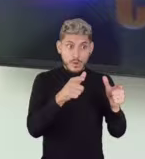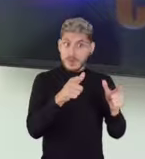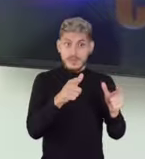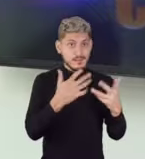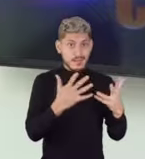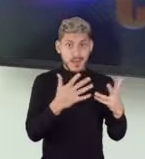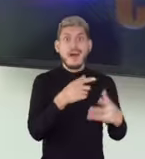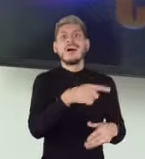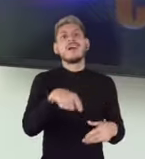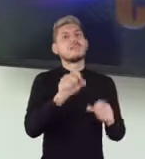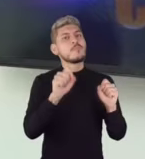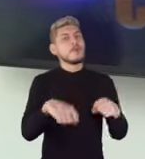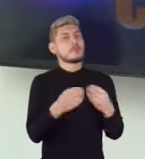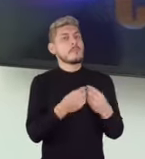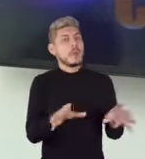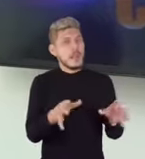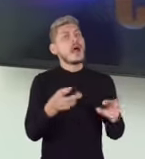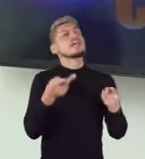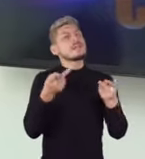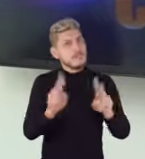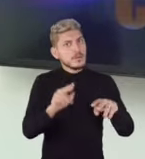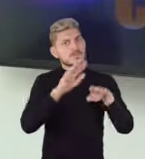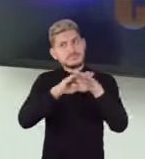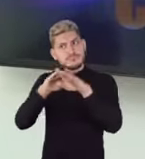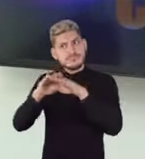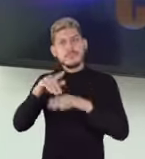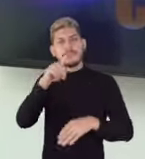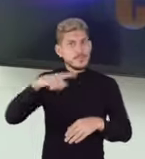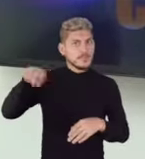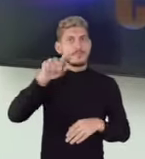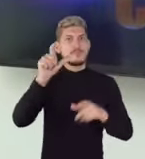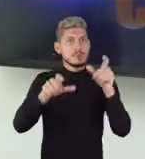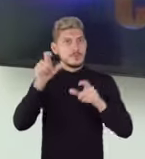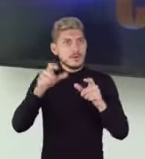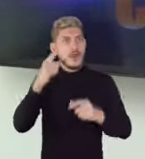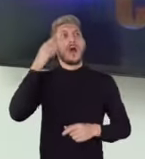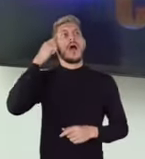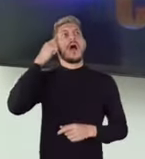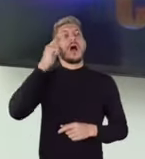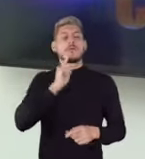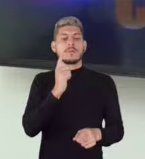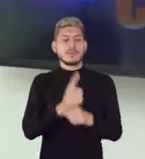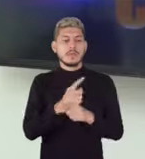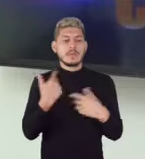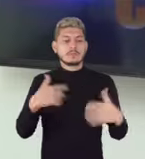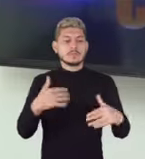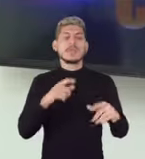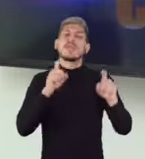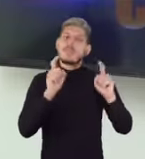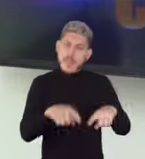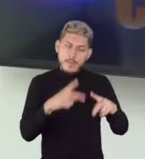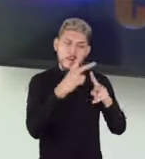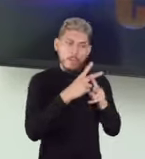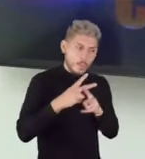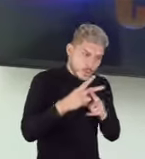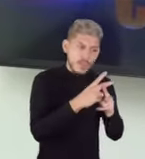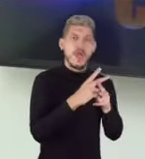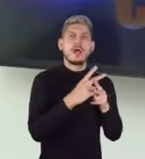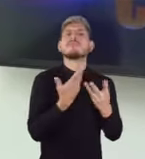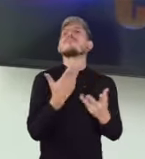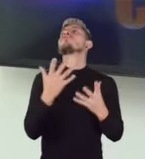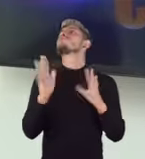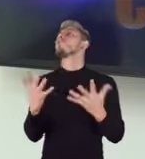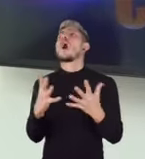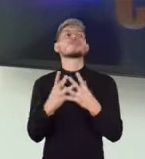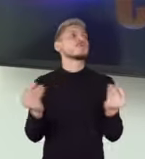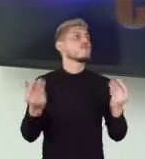las autoridades y a los vecinos que nos están escuchando que tengan conciencia del medio ambiente, tenemos un solo planeta, y que no sigan diciendo que no hay